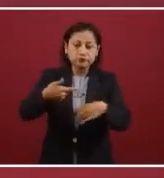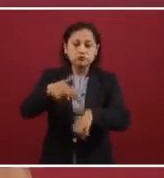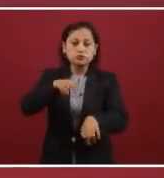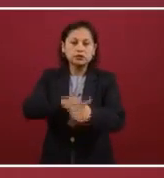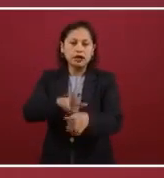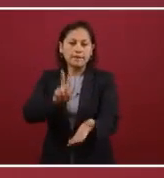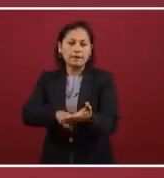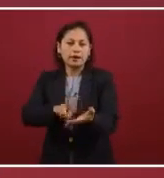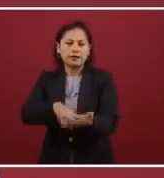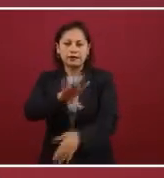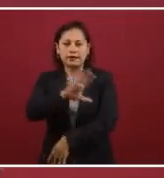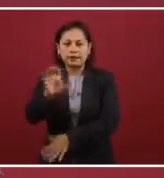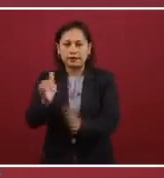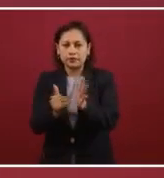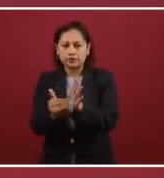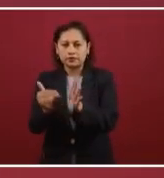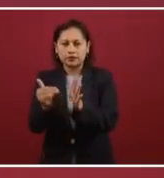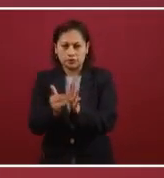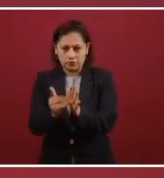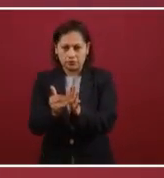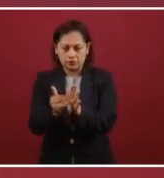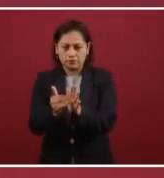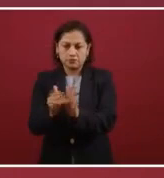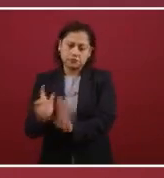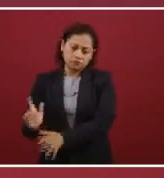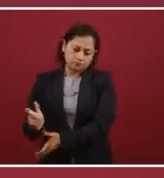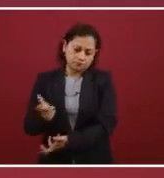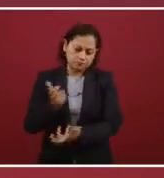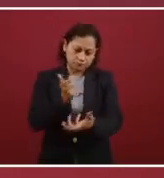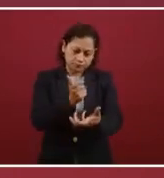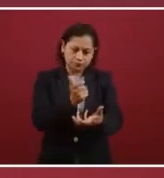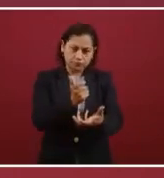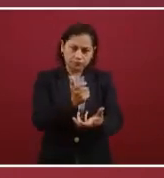terminan pagando en 20 años